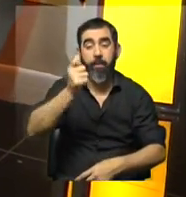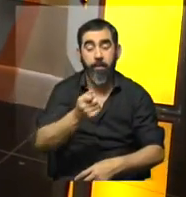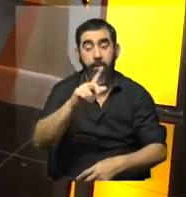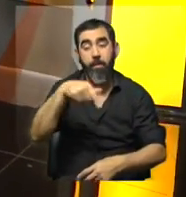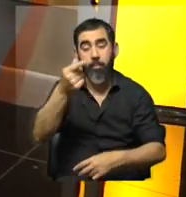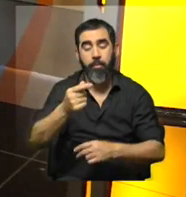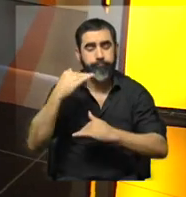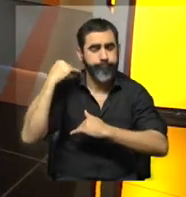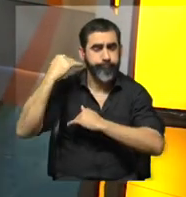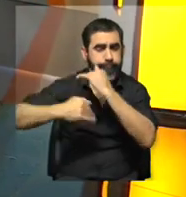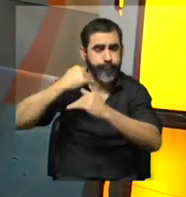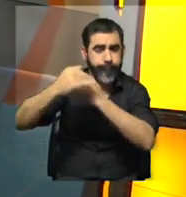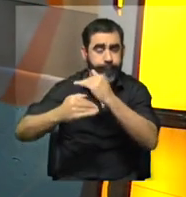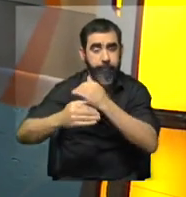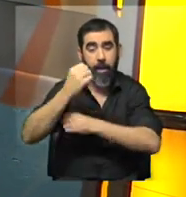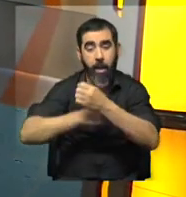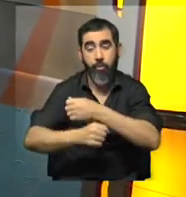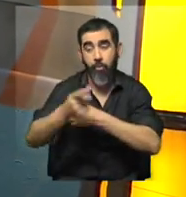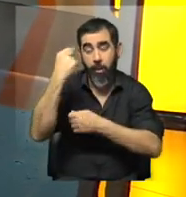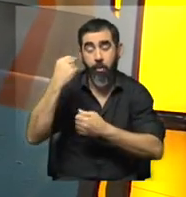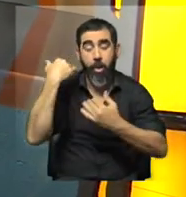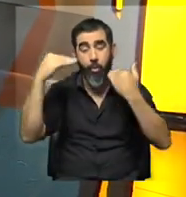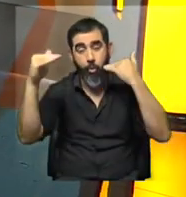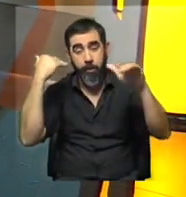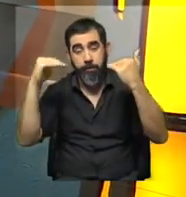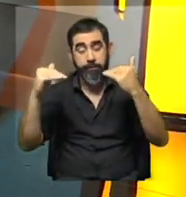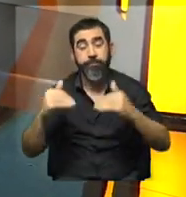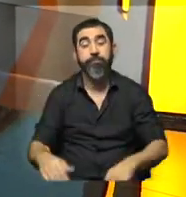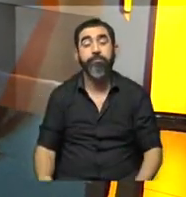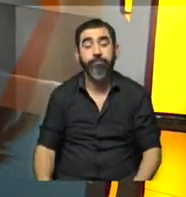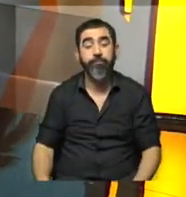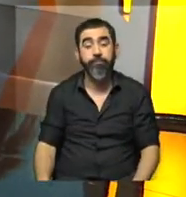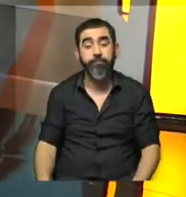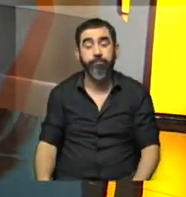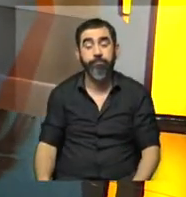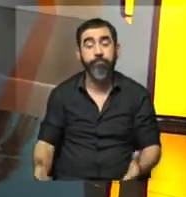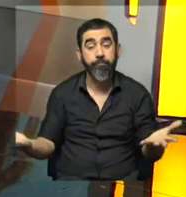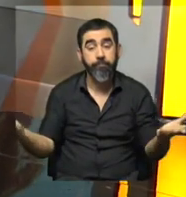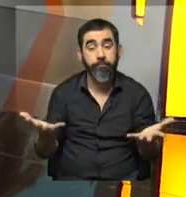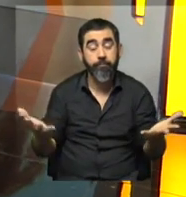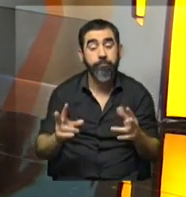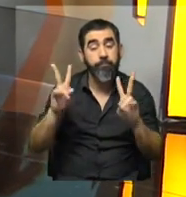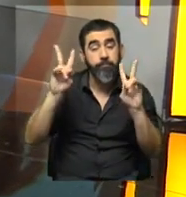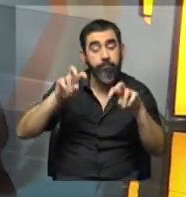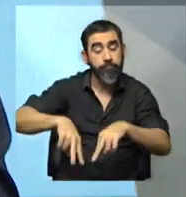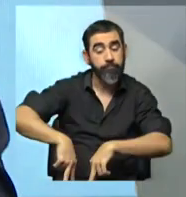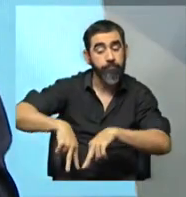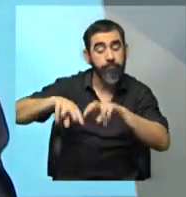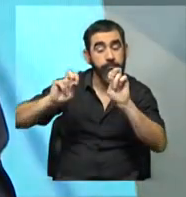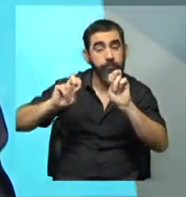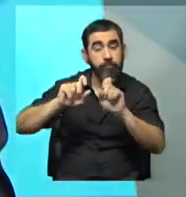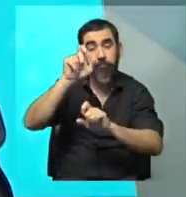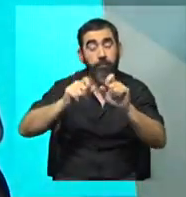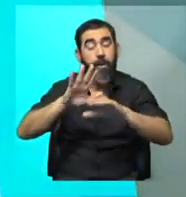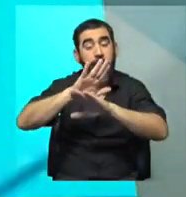grandes desarrollos, y sobre eso hablamos el año pasado, en adolescentes. Uh-huh. Y ahora estamos entrando en análisis muy valiosos de poblaciones